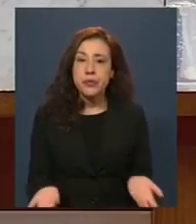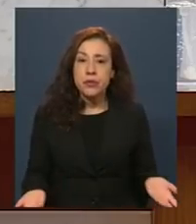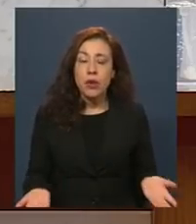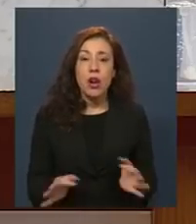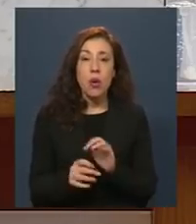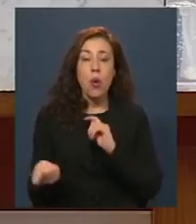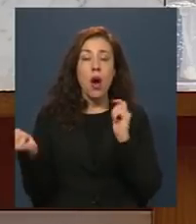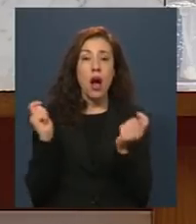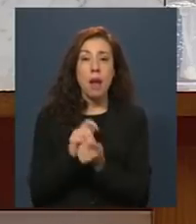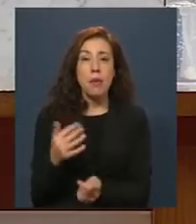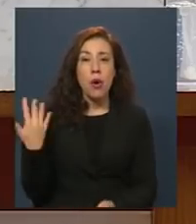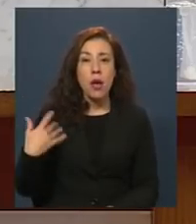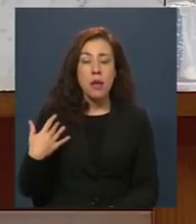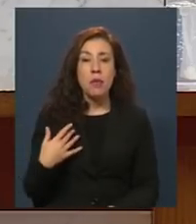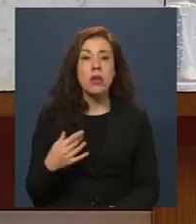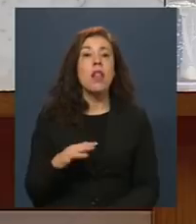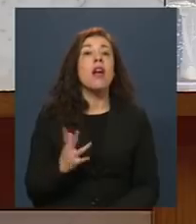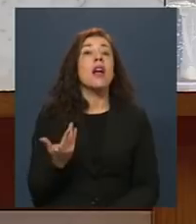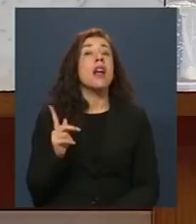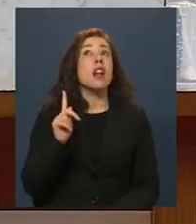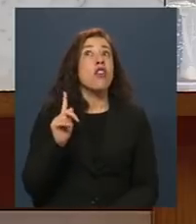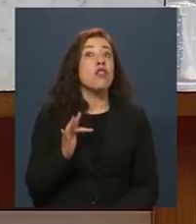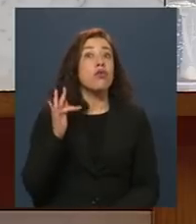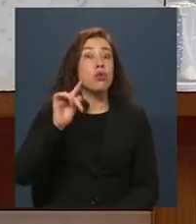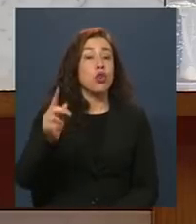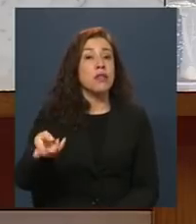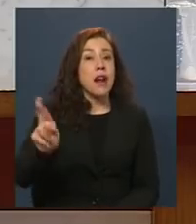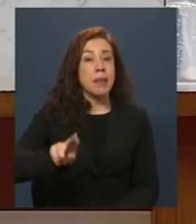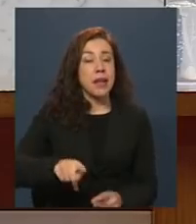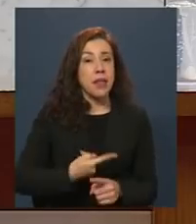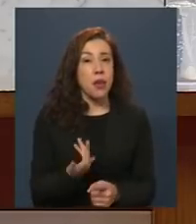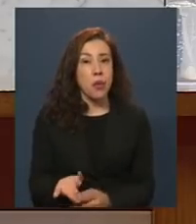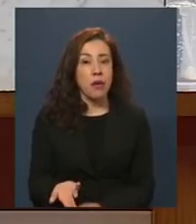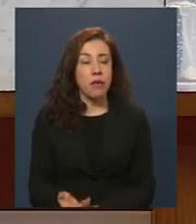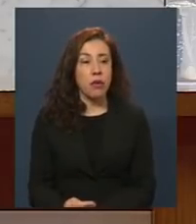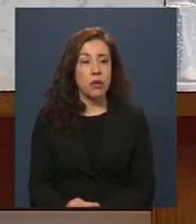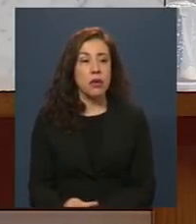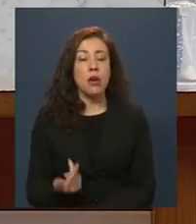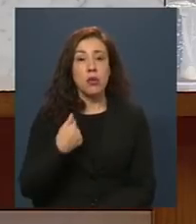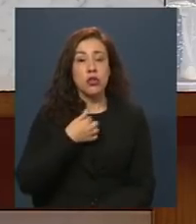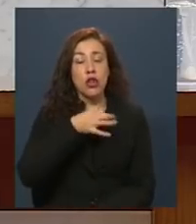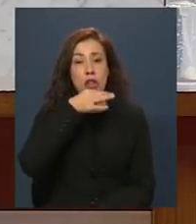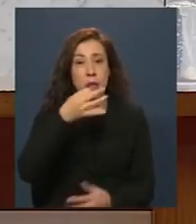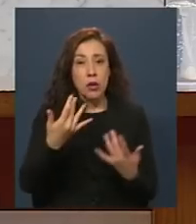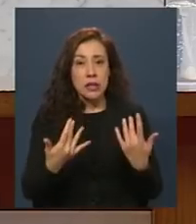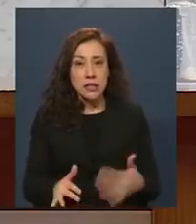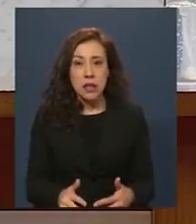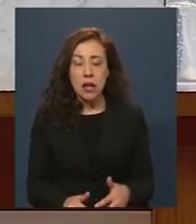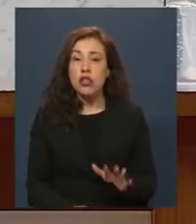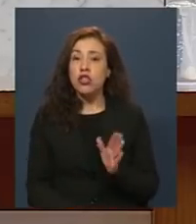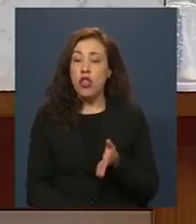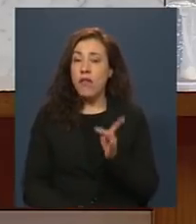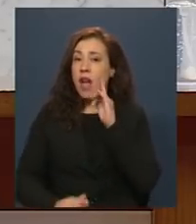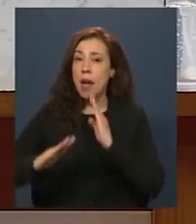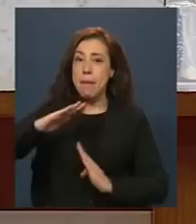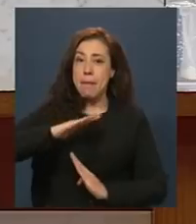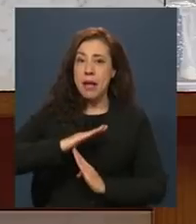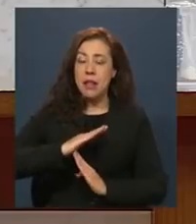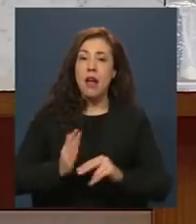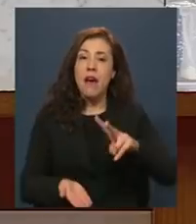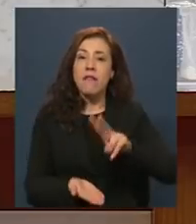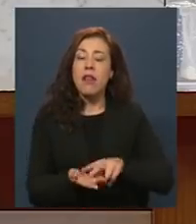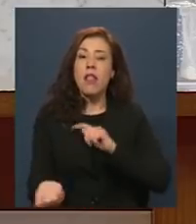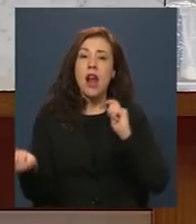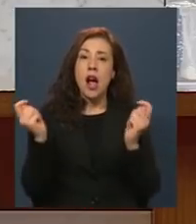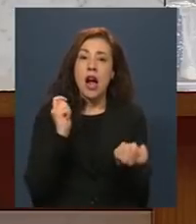cambio relevante sobre la no repetición. En cuanto, como hemos dicho, están aún pendientes los verdaderos